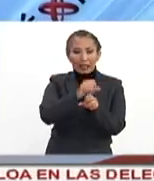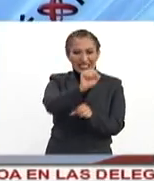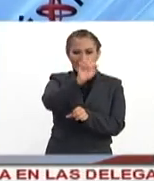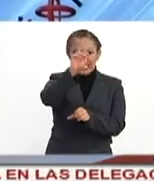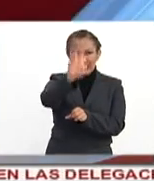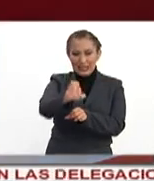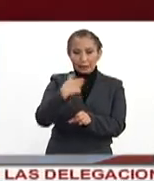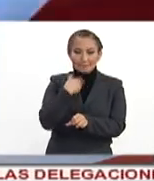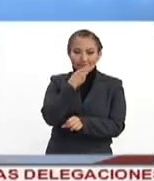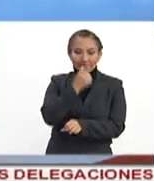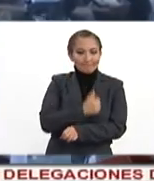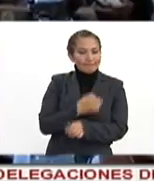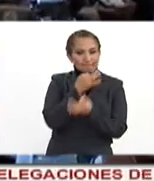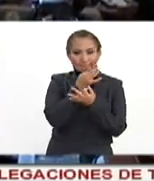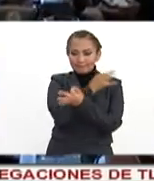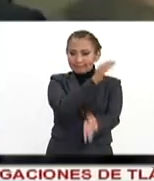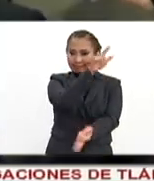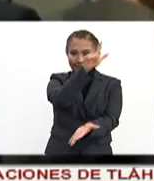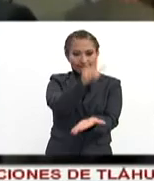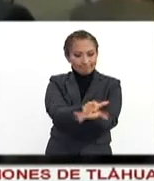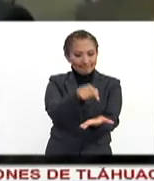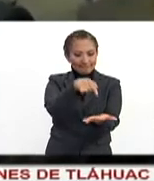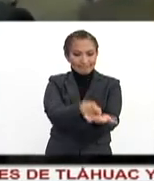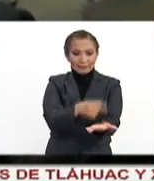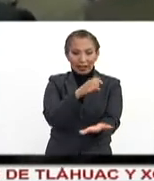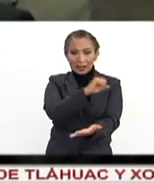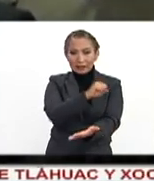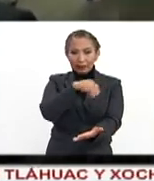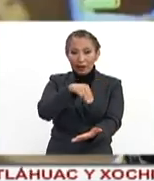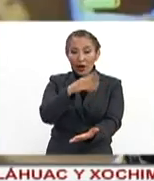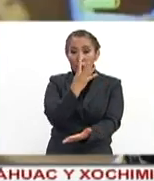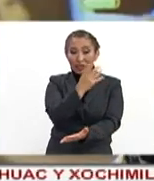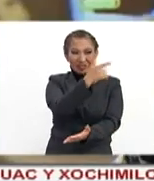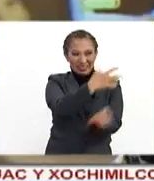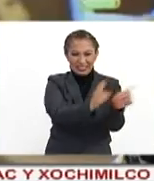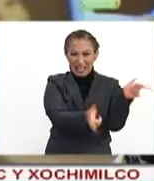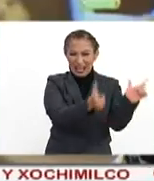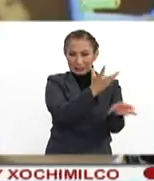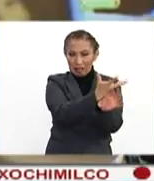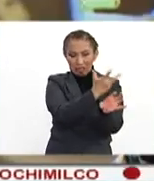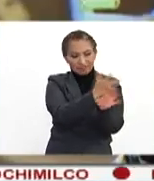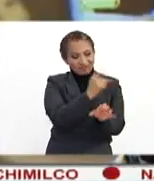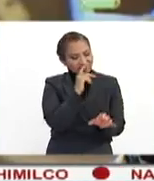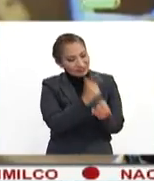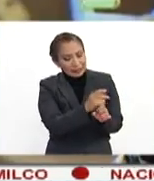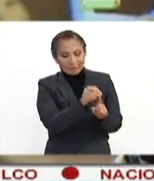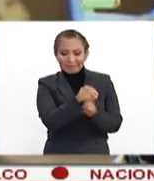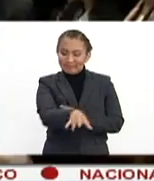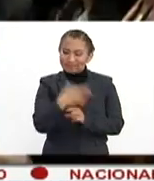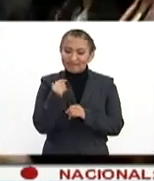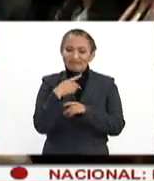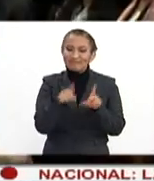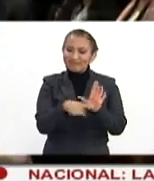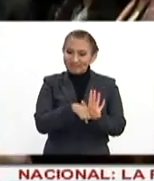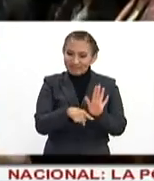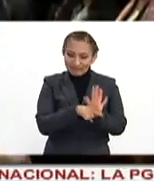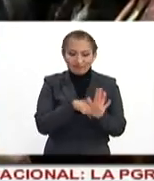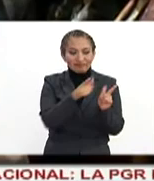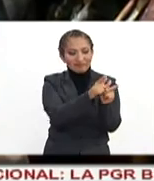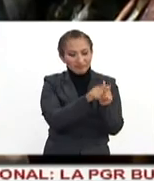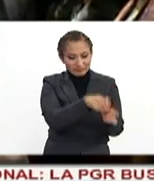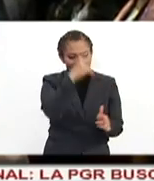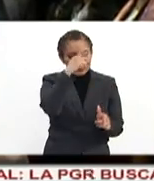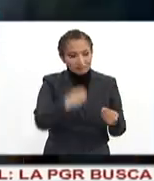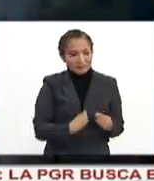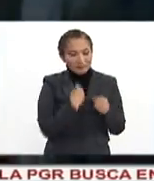Relaciones Exteriores lamentó la promulgación de la ley SB4 en Texas, allá en los Estados Unidos. Dijo que tendrá efectos negativos para la comunidad mexicana